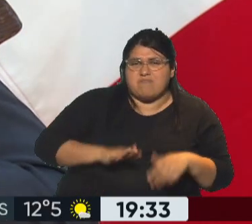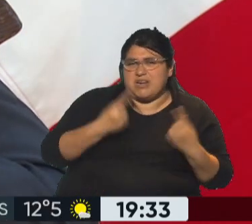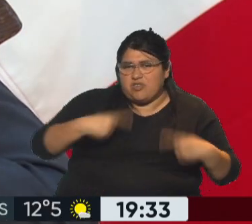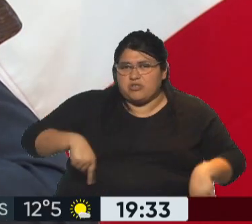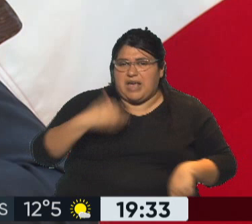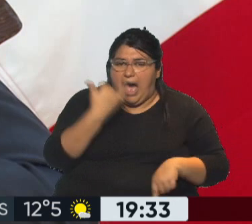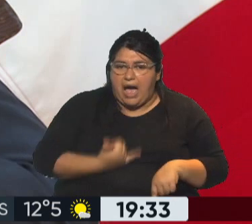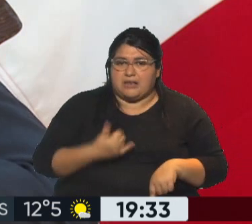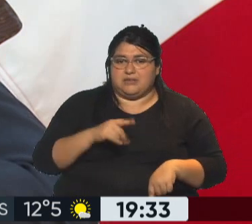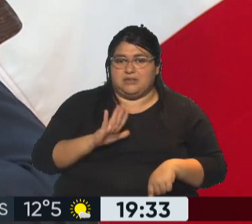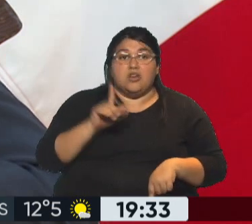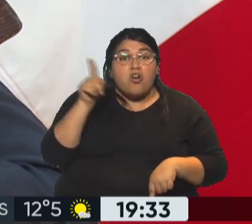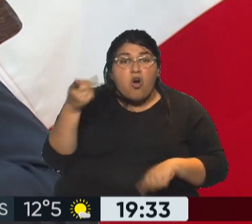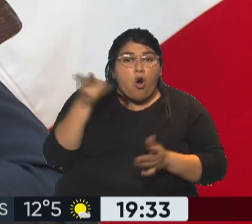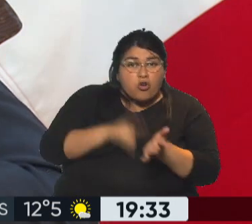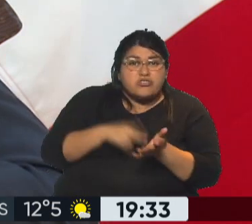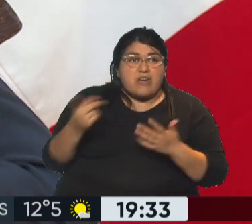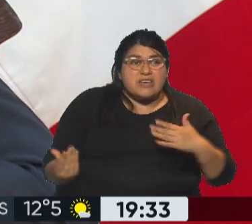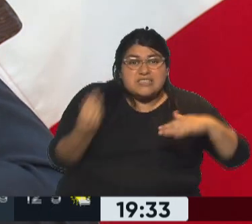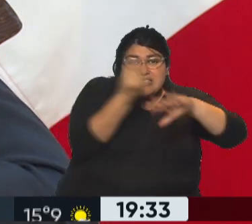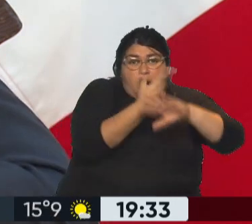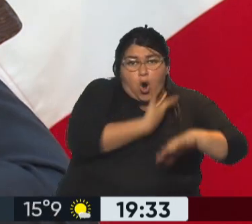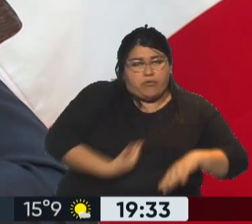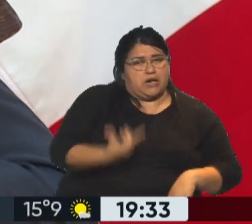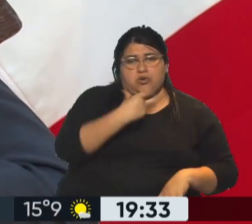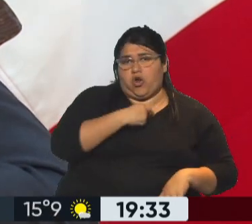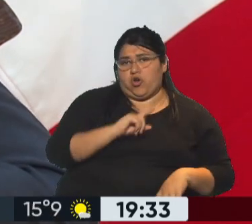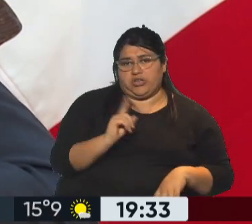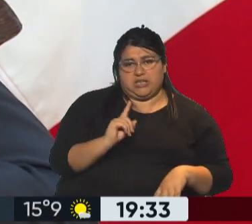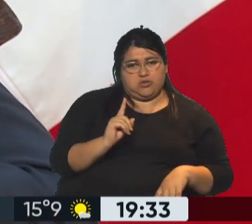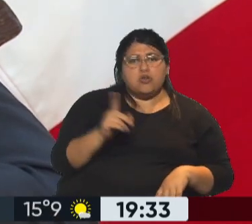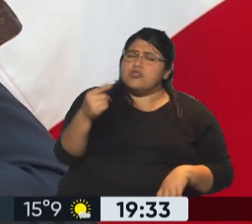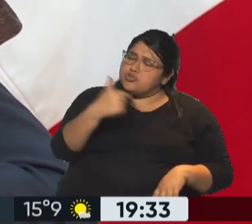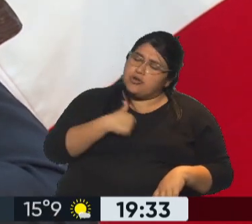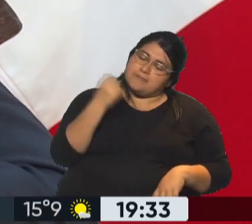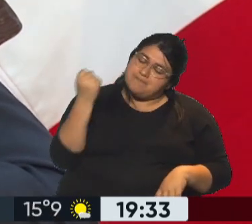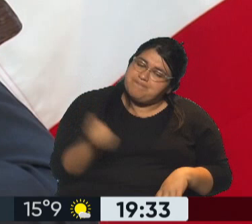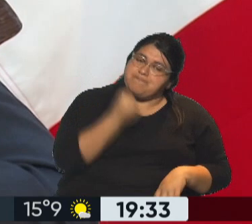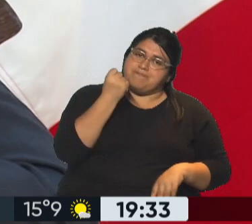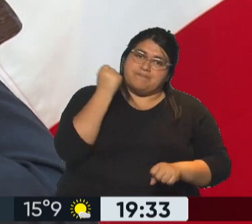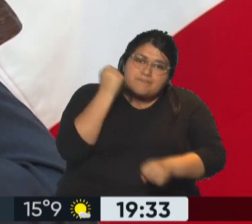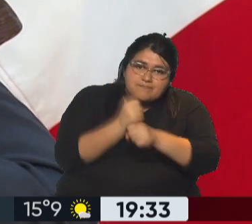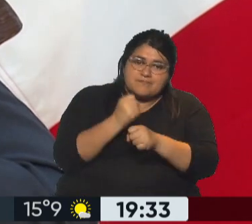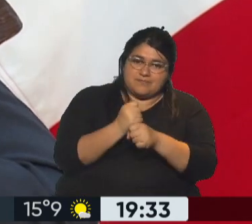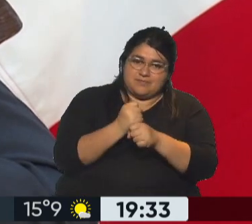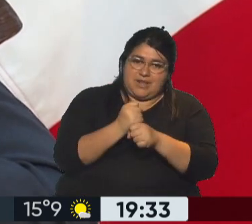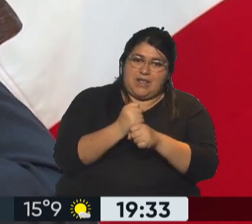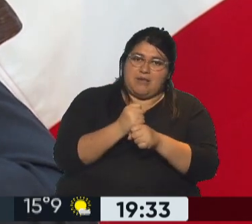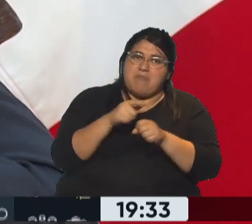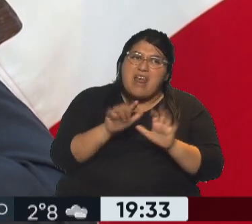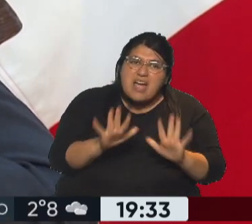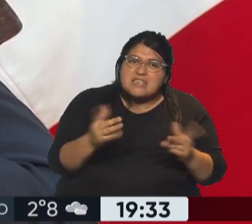No quisiera que ellos vuelvan a gobernar la Argentina. Y para eso haré todo lo que deba hacer para que eso